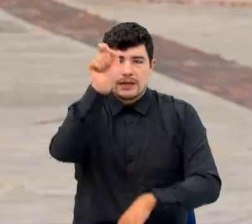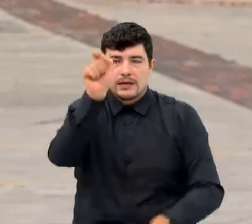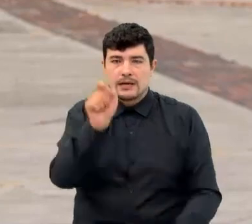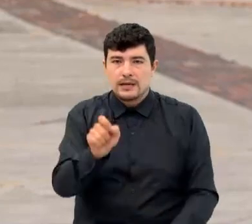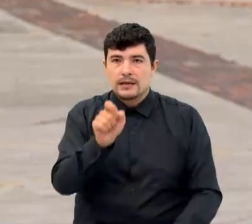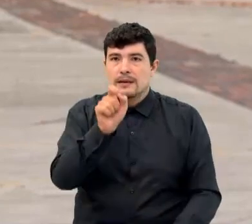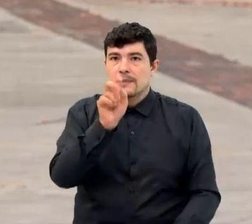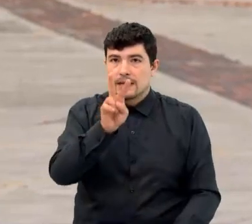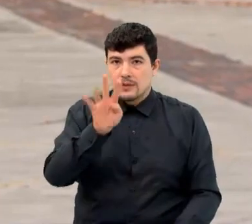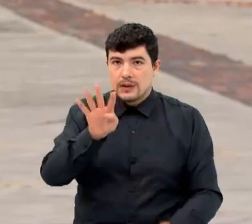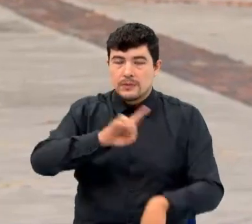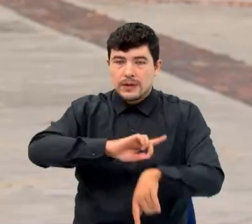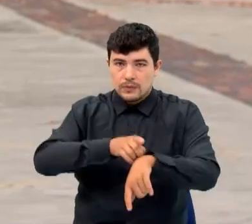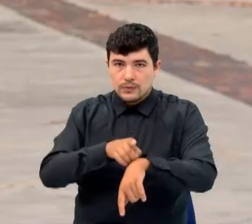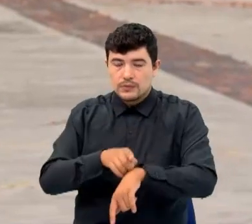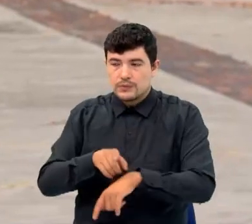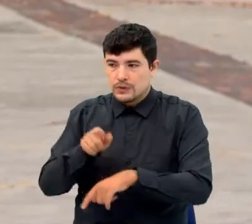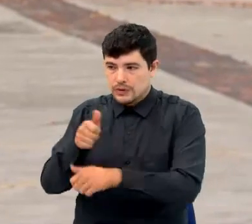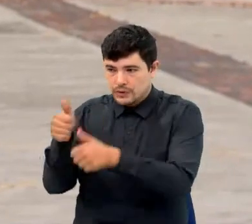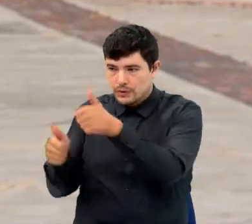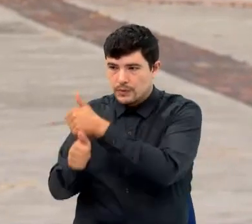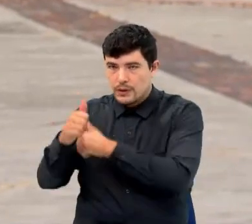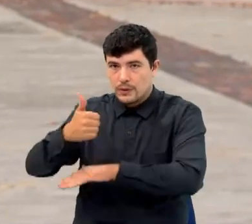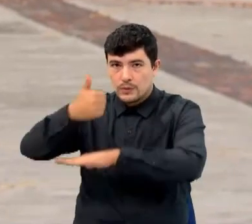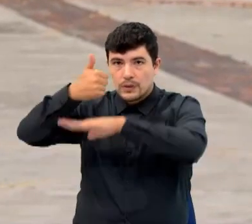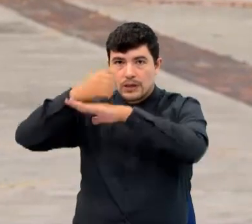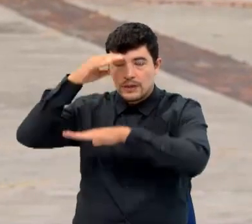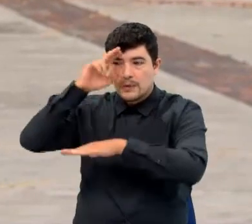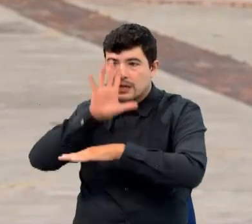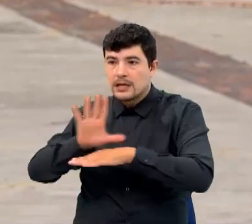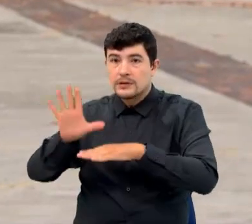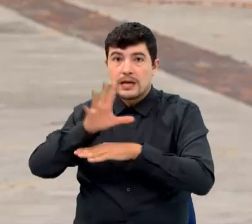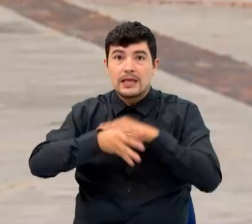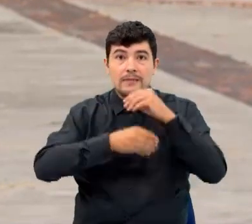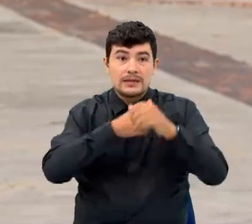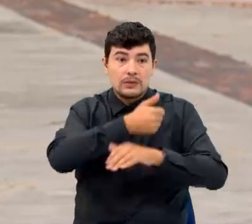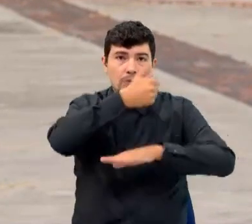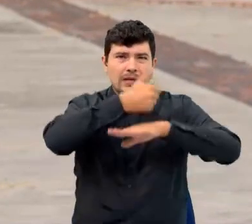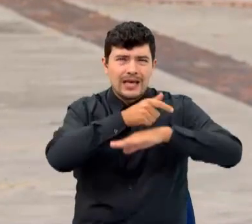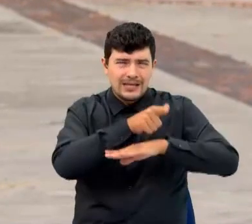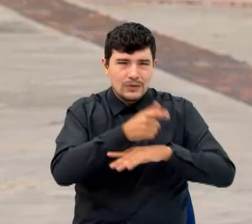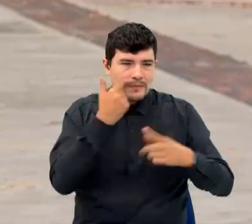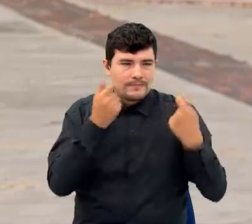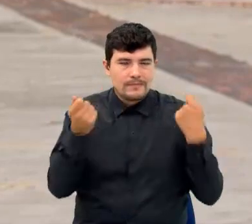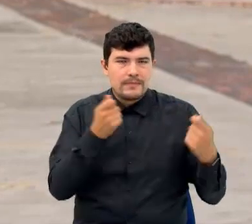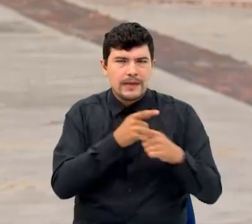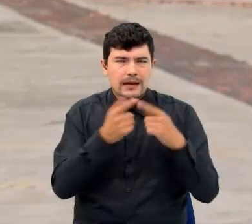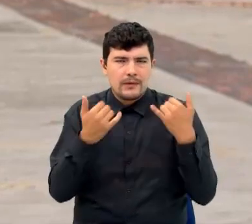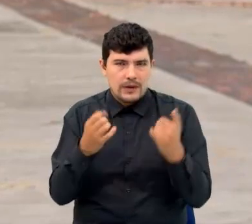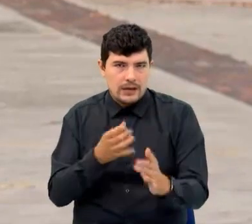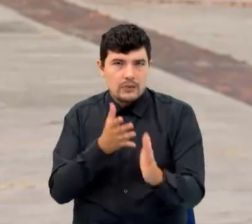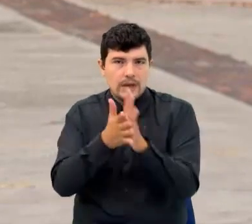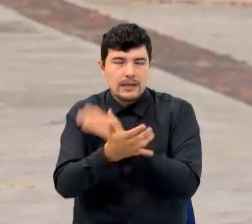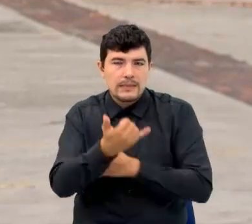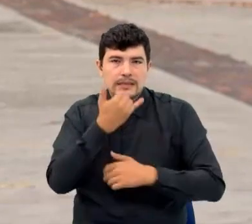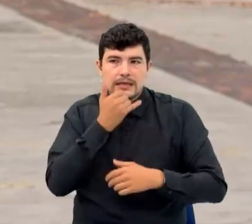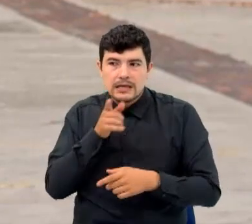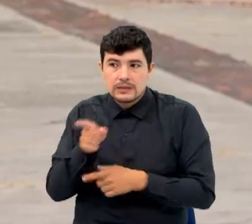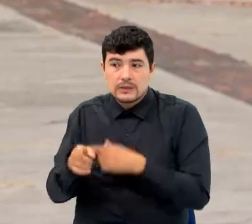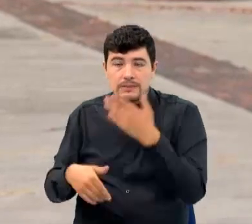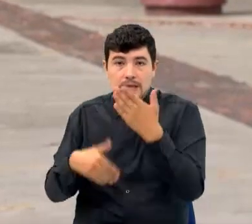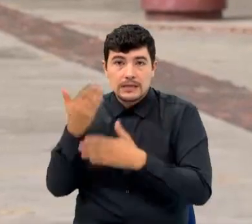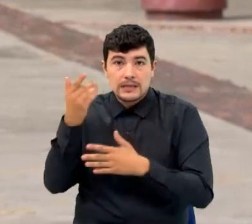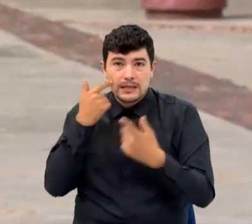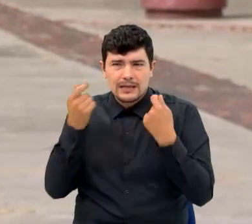del comandante de la Policía Metropolitana de Cúcuta y el comandante operativo. Pero para narrarle un poco más acerca de estos hechos, empezó todo en medio